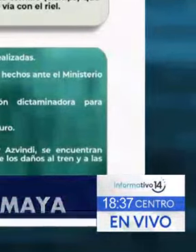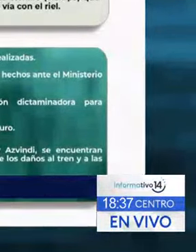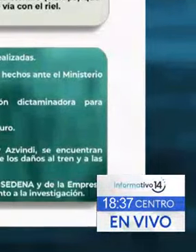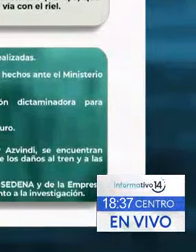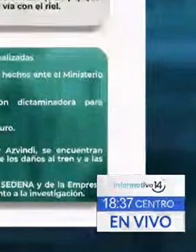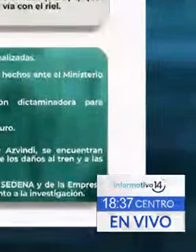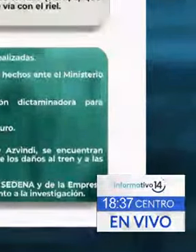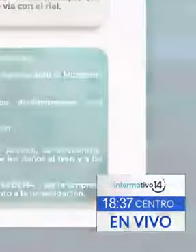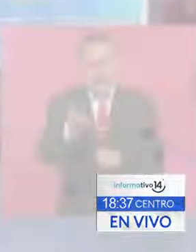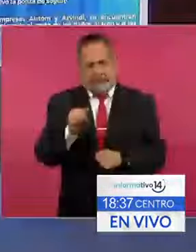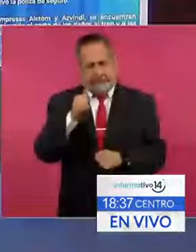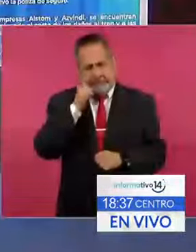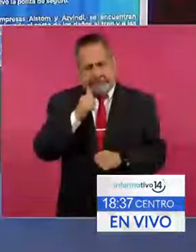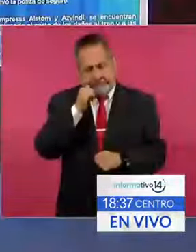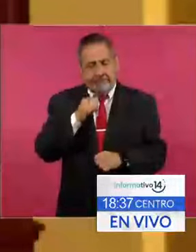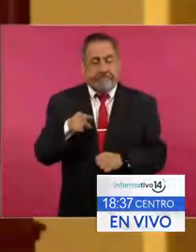Federal.